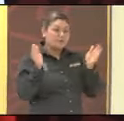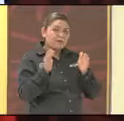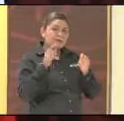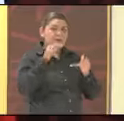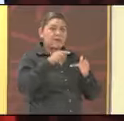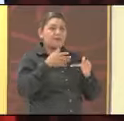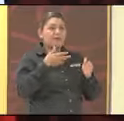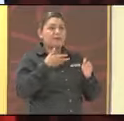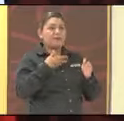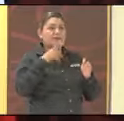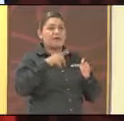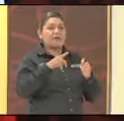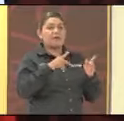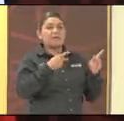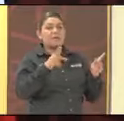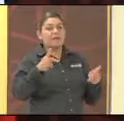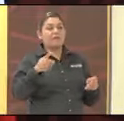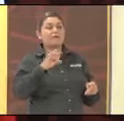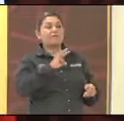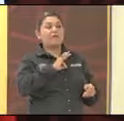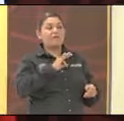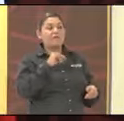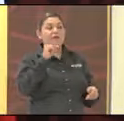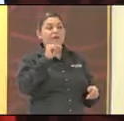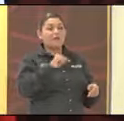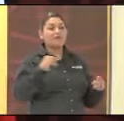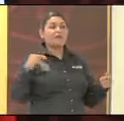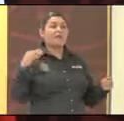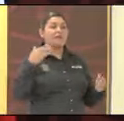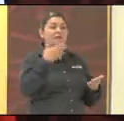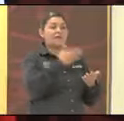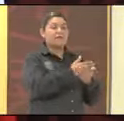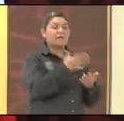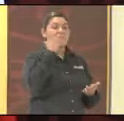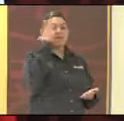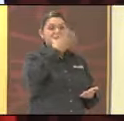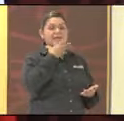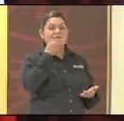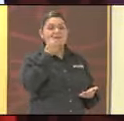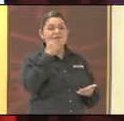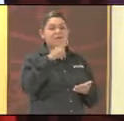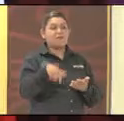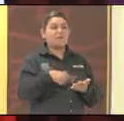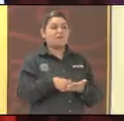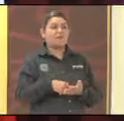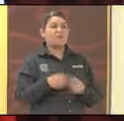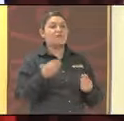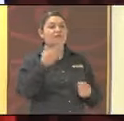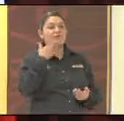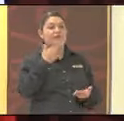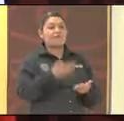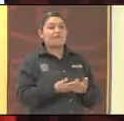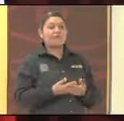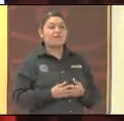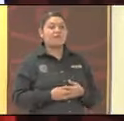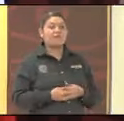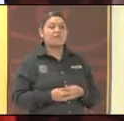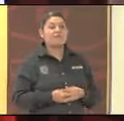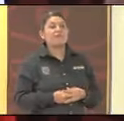playita y ahí podamos tener también acceso a ese bello lugar que tenemos. Muy bien, fíjense cómo la